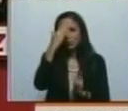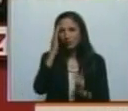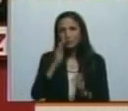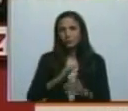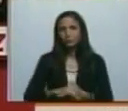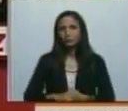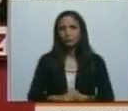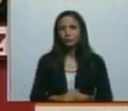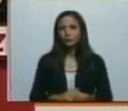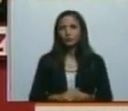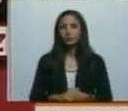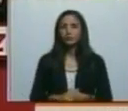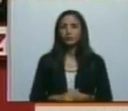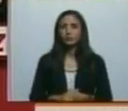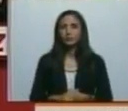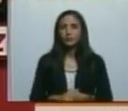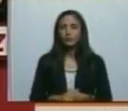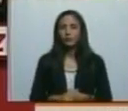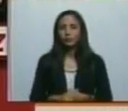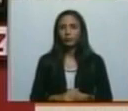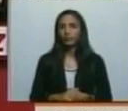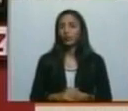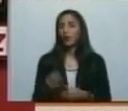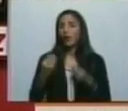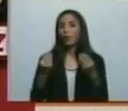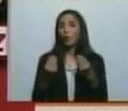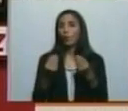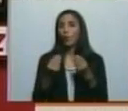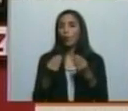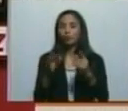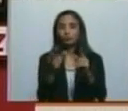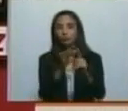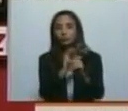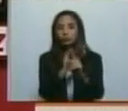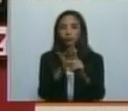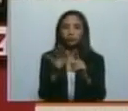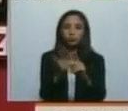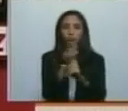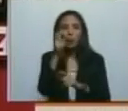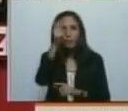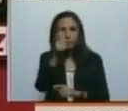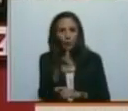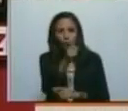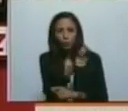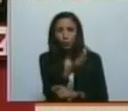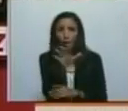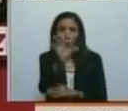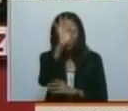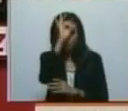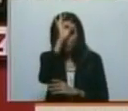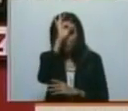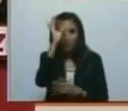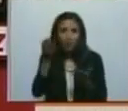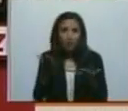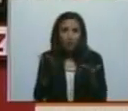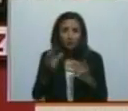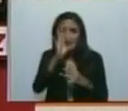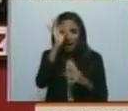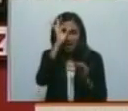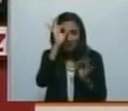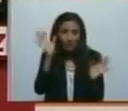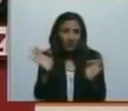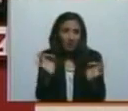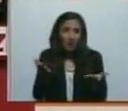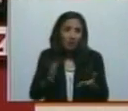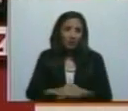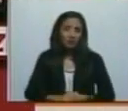Uno está curado, pero entonces dirigen los objetivos sobre personas que no tienen nada que ver. Y ponen en peligro a su familia